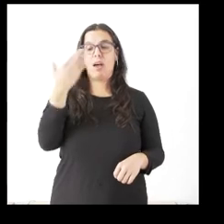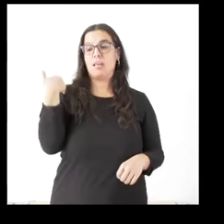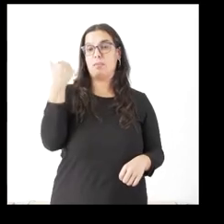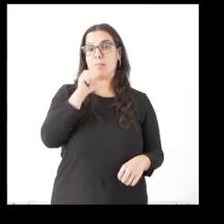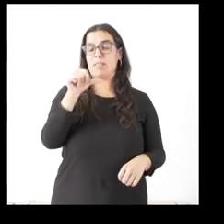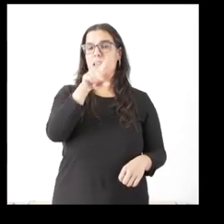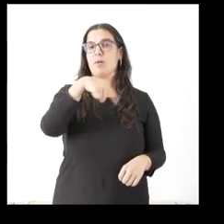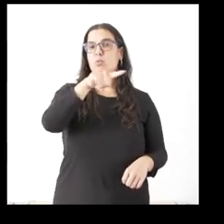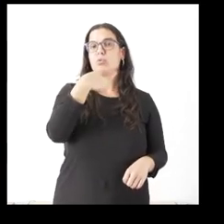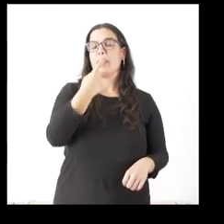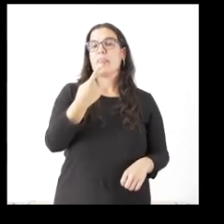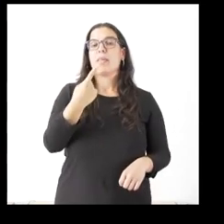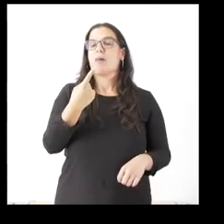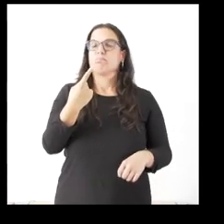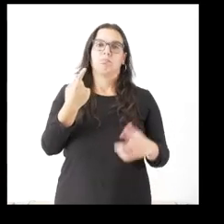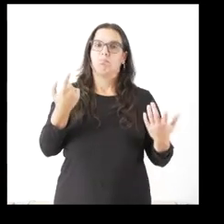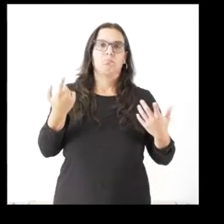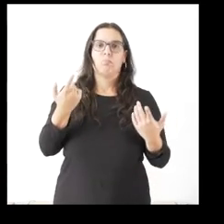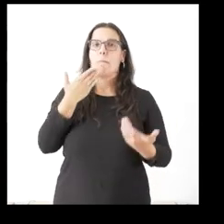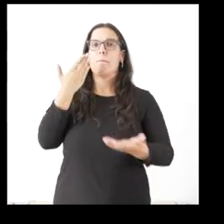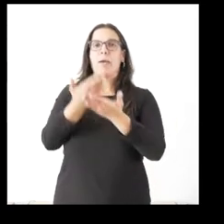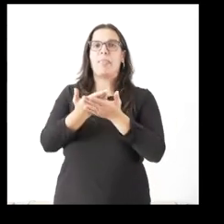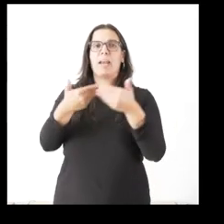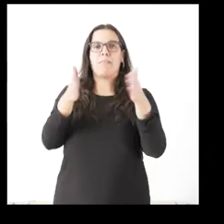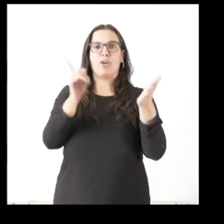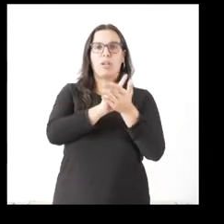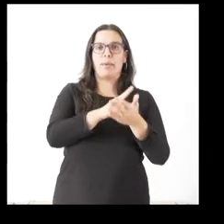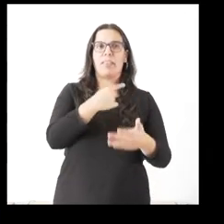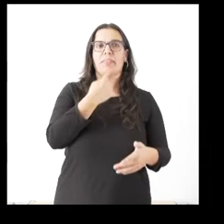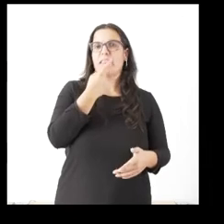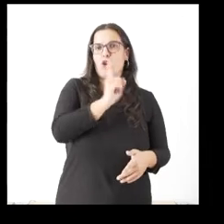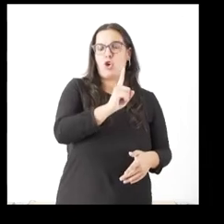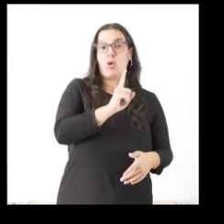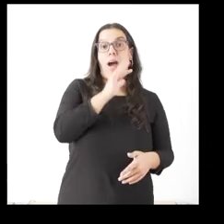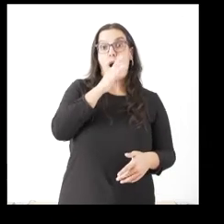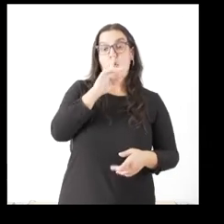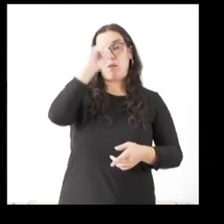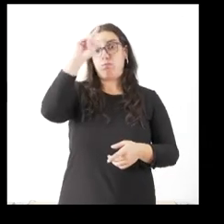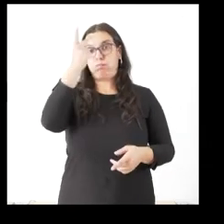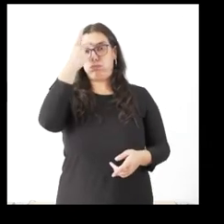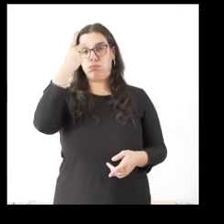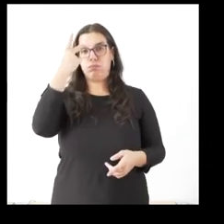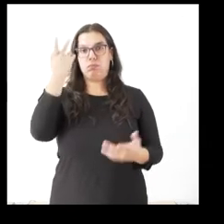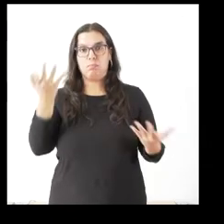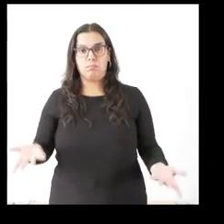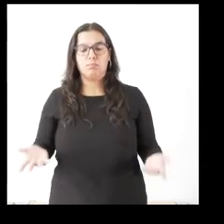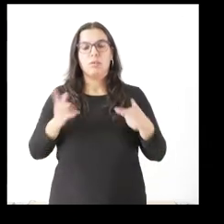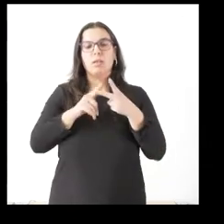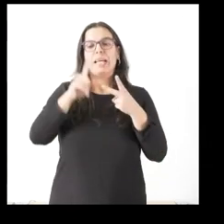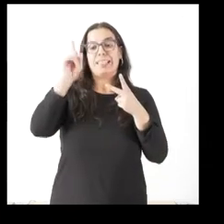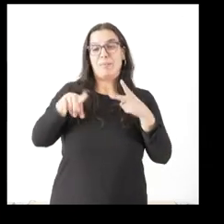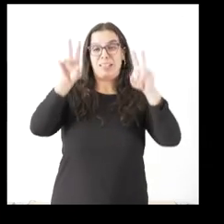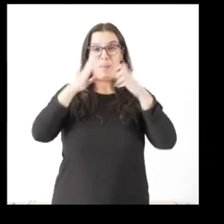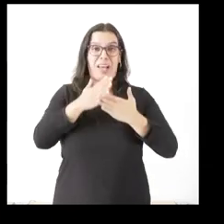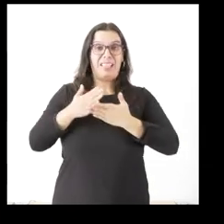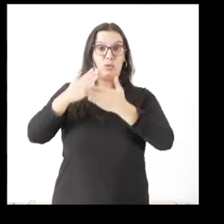pasada que no van a pedir reabrir Garoña a ahora tomar esta postura? Y luego también sobre este estudio,